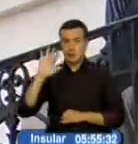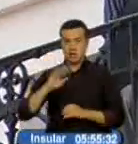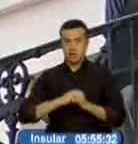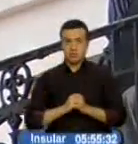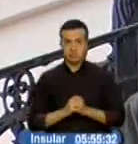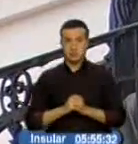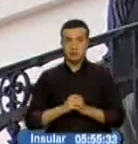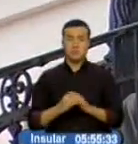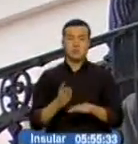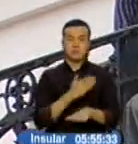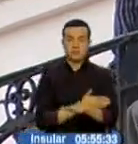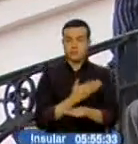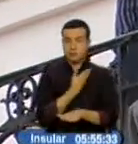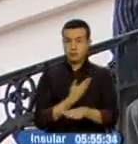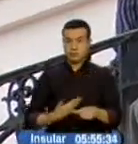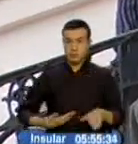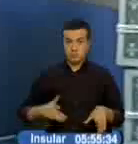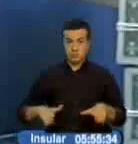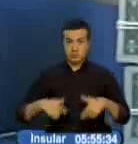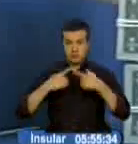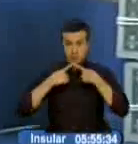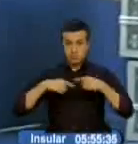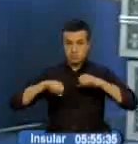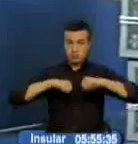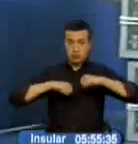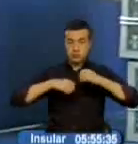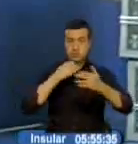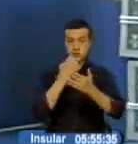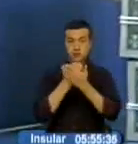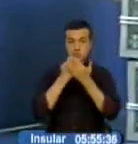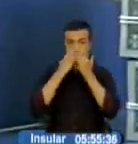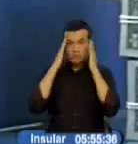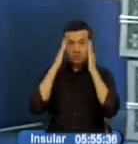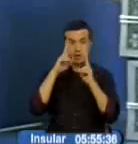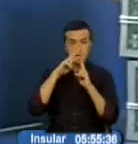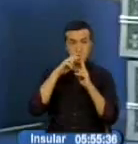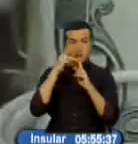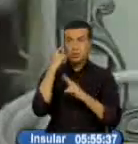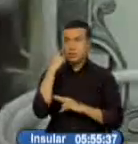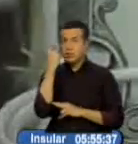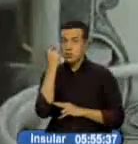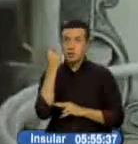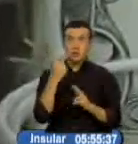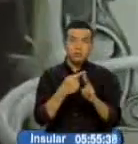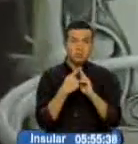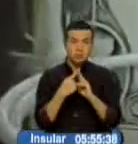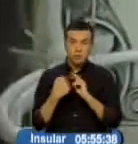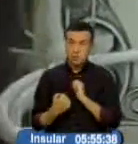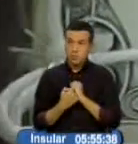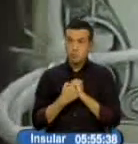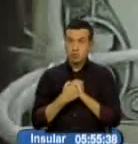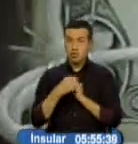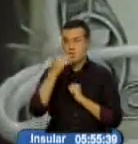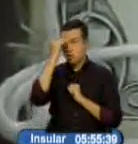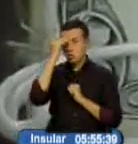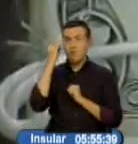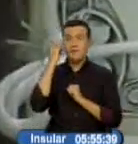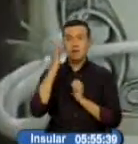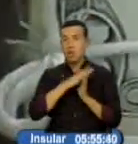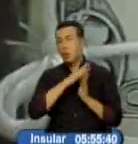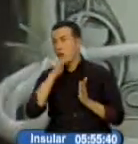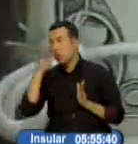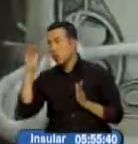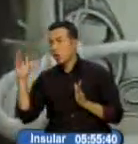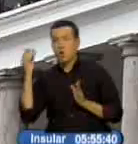el primer mandatario expresó que su gestión económica tendrá como objetivo ver alternativas de financiamiento que permitan sustituir deudas de largo plazo y